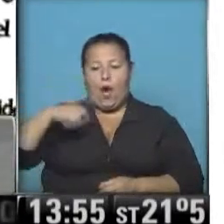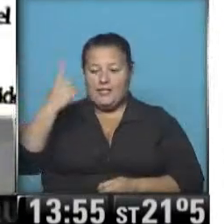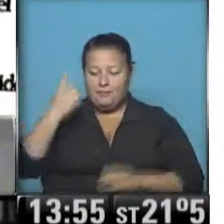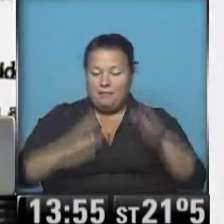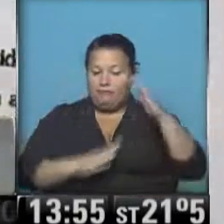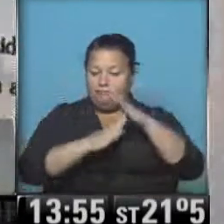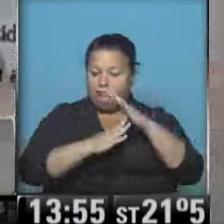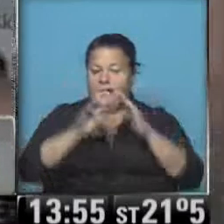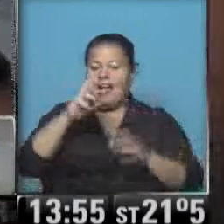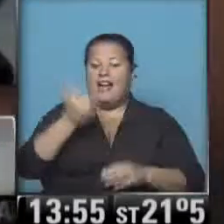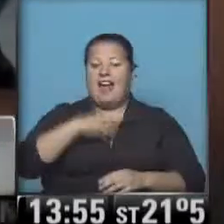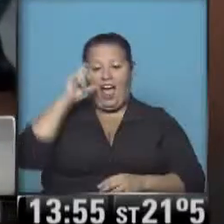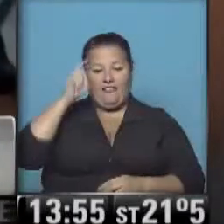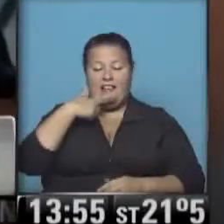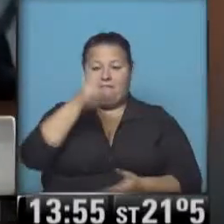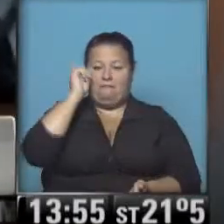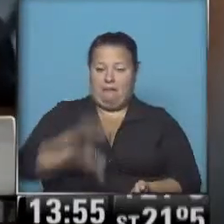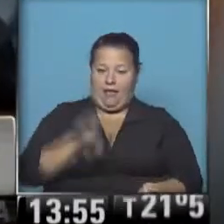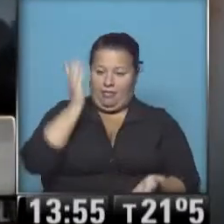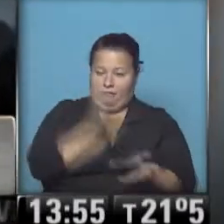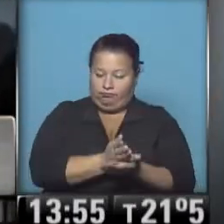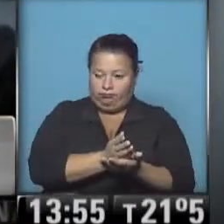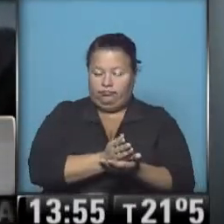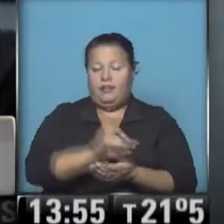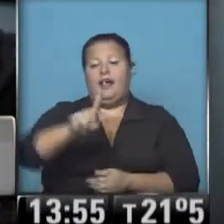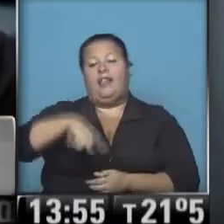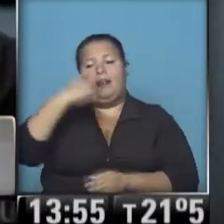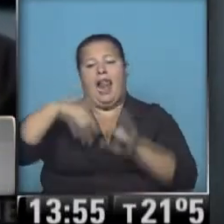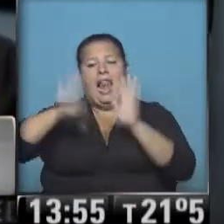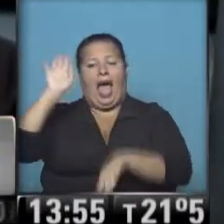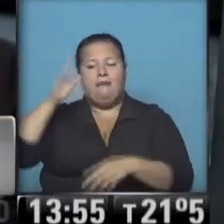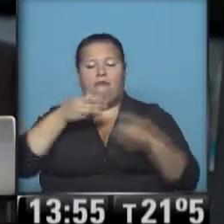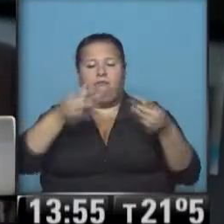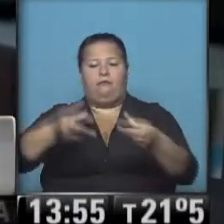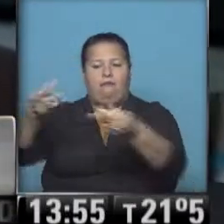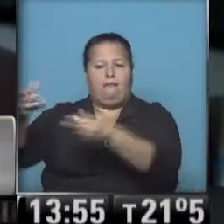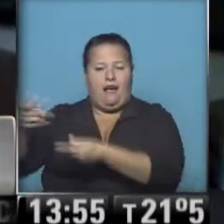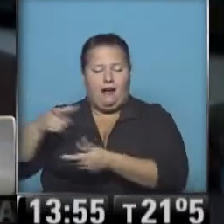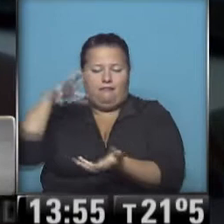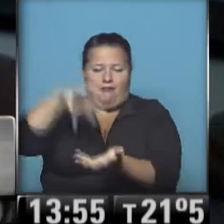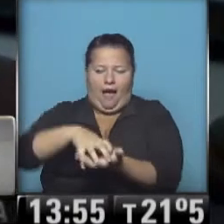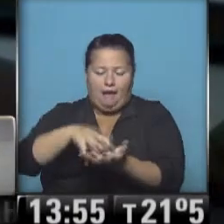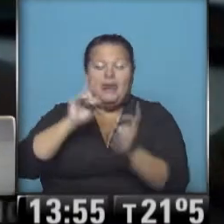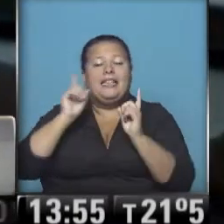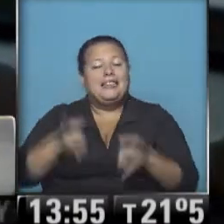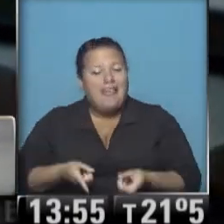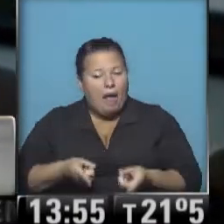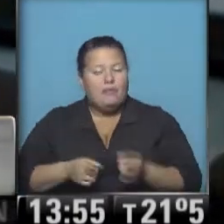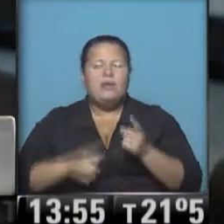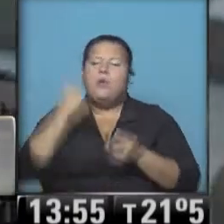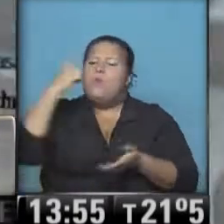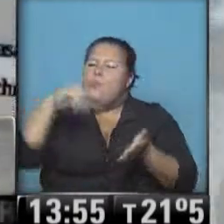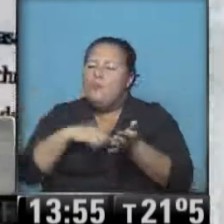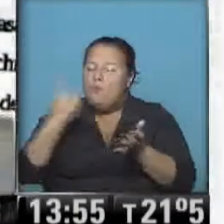doctor rafecas el fallo del de la mayoría de la cámara pero además en la cosa